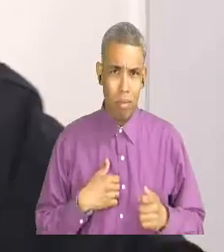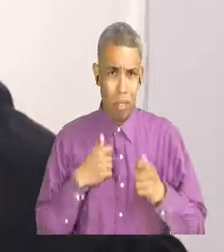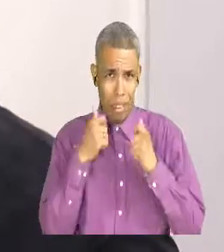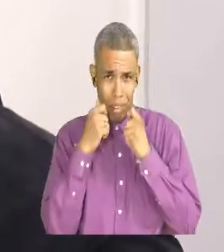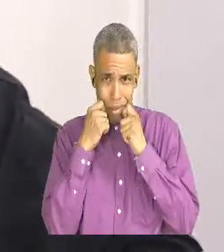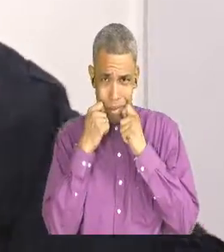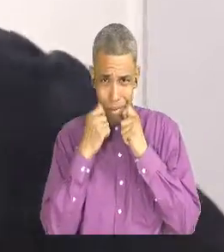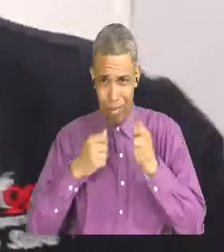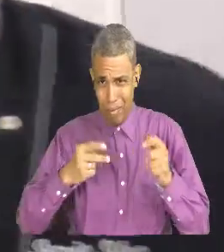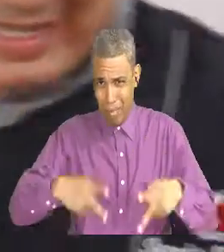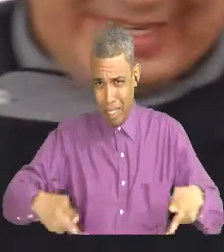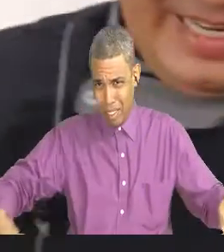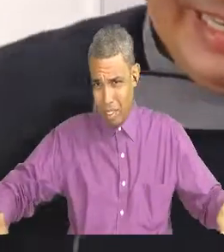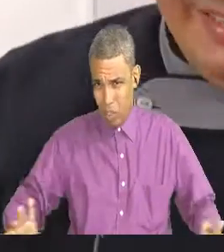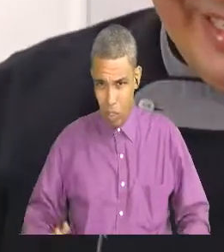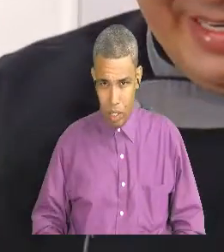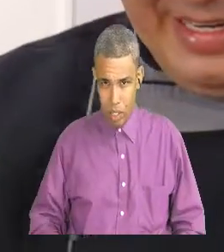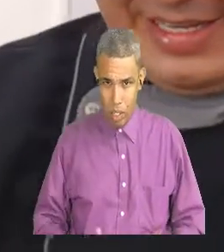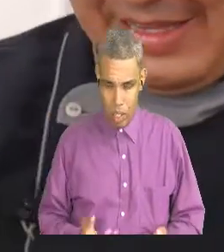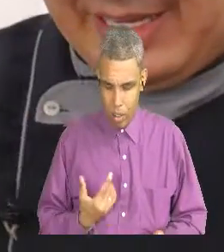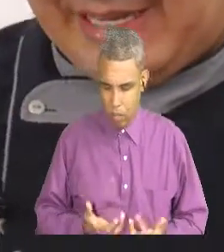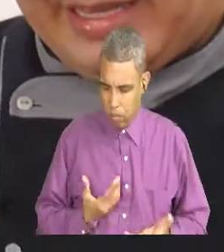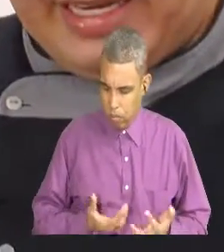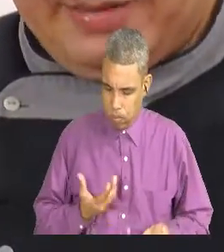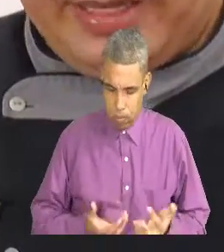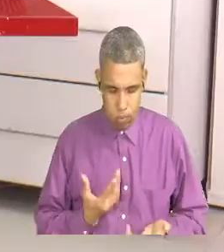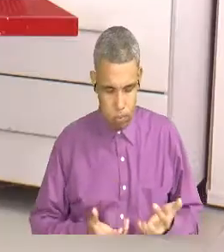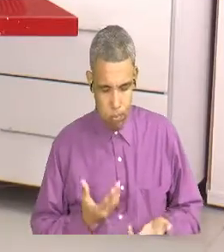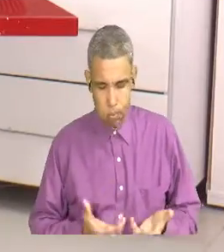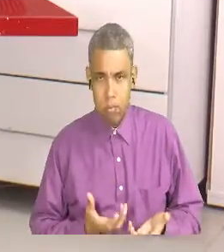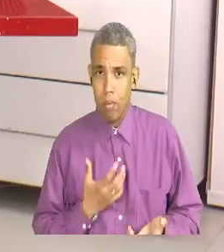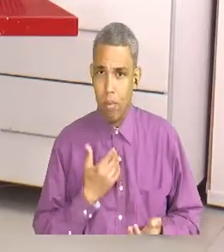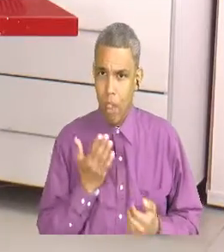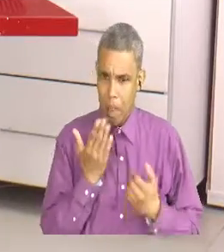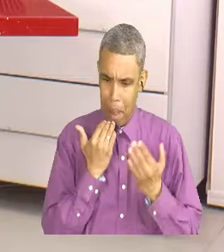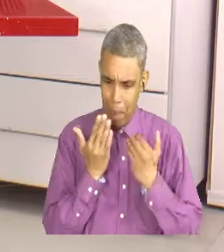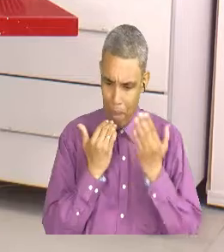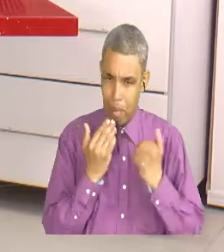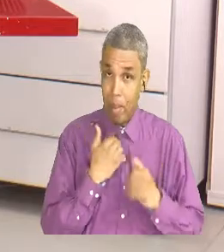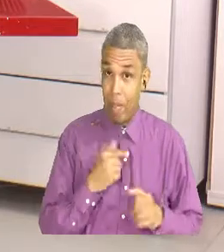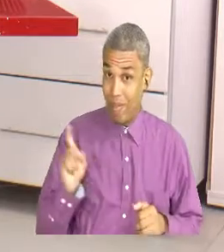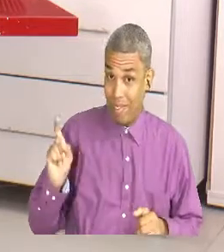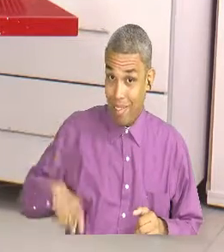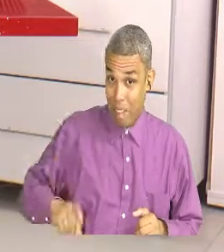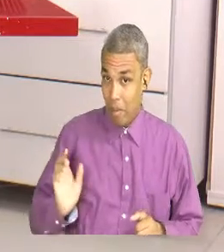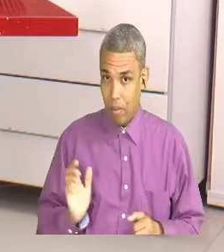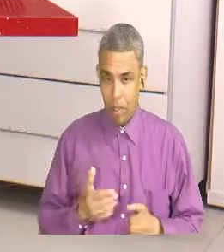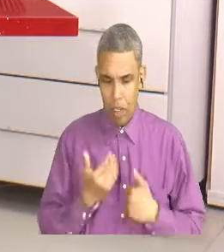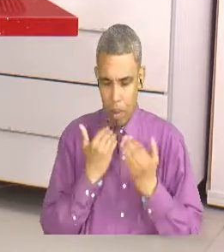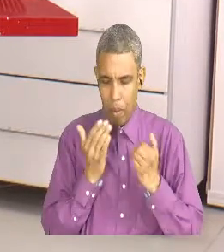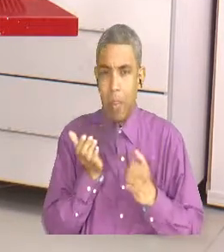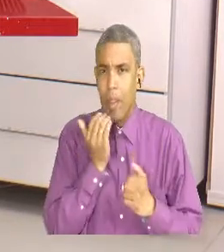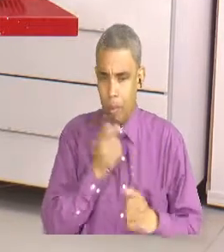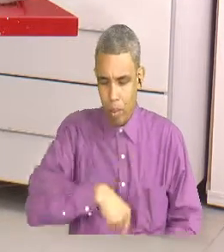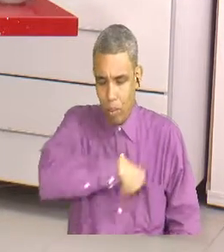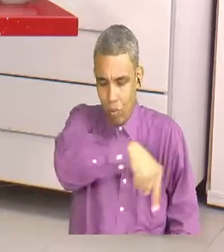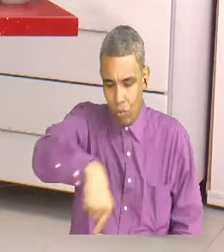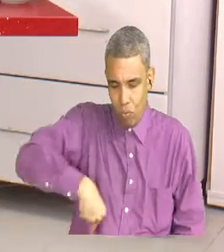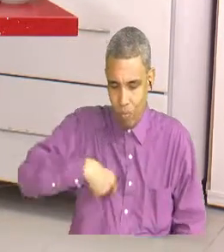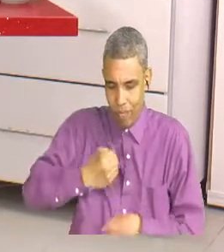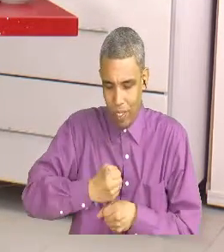ser humano tiene el deber de alimentarse, ¿no? Sí, señor. Los que trabajamos en cocina tenemos